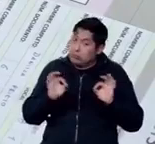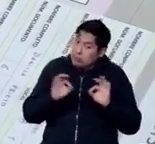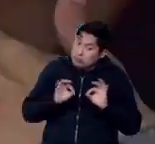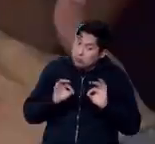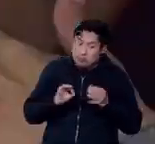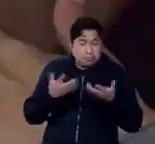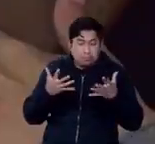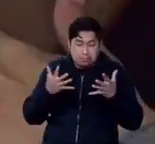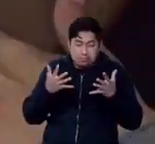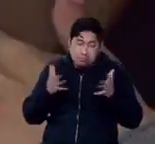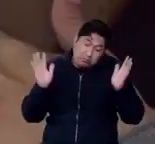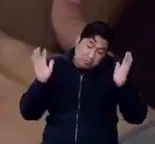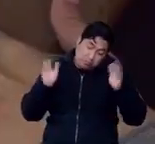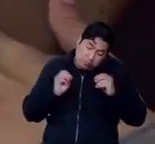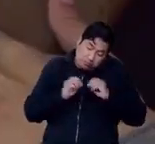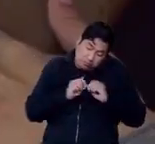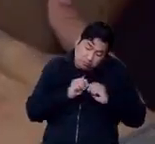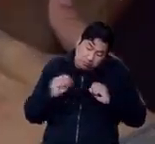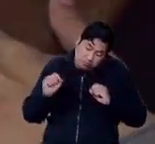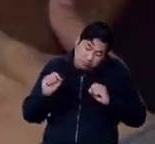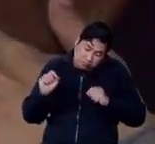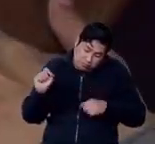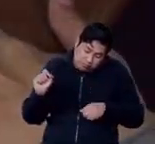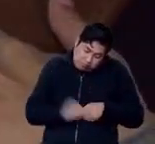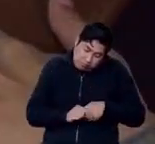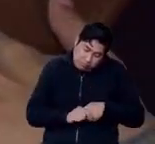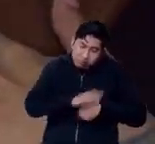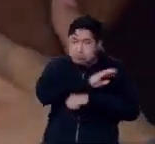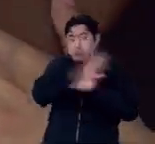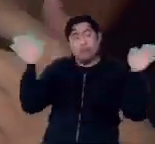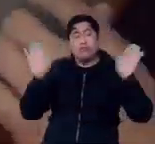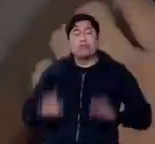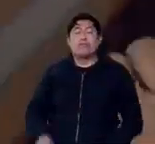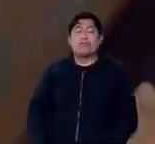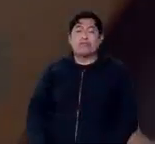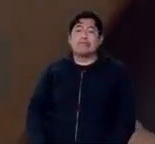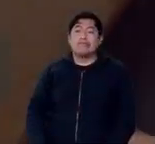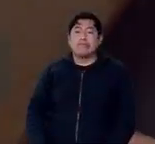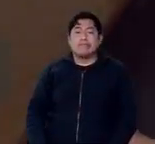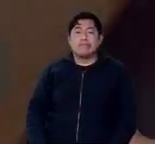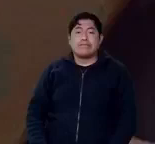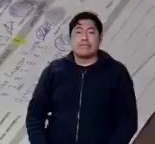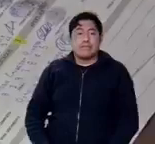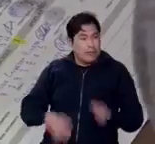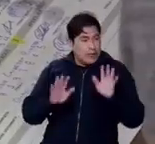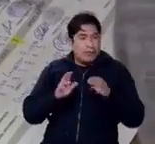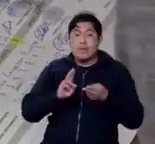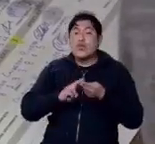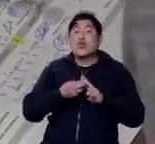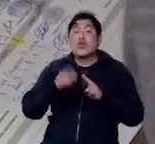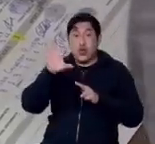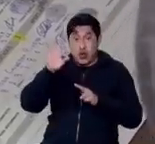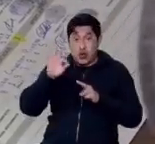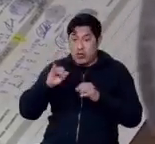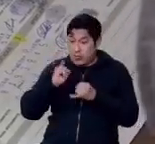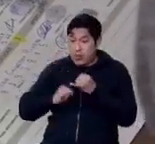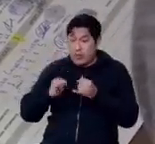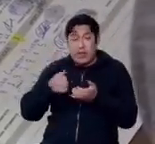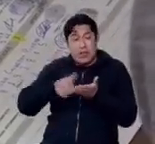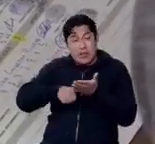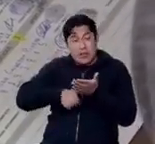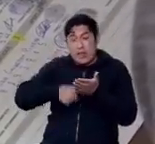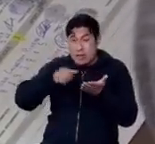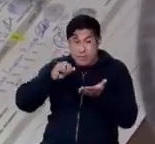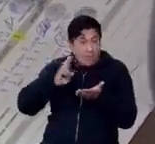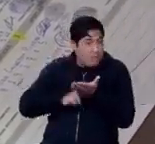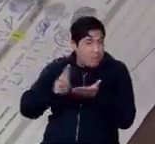de votación. Si no hay ninguna observación, simplemente se anula con una línea transversal. En la sección 9 se registran la